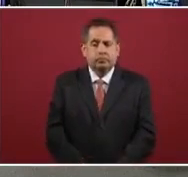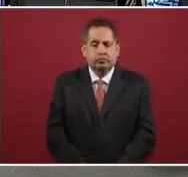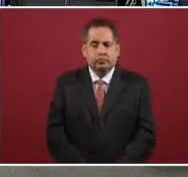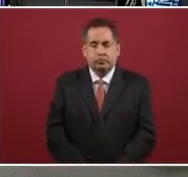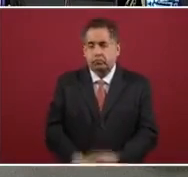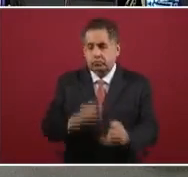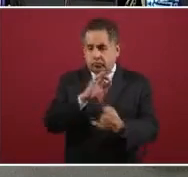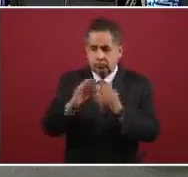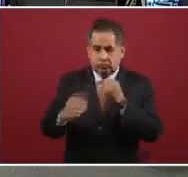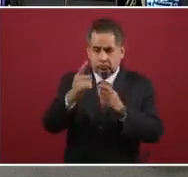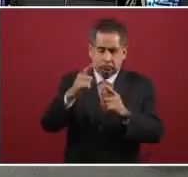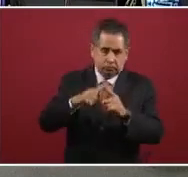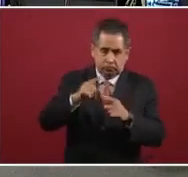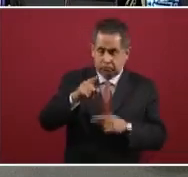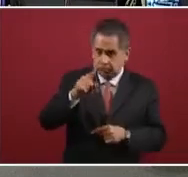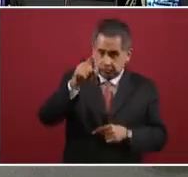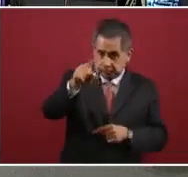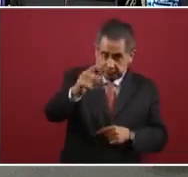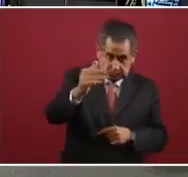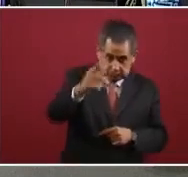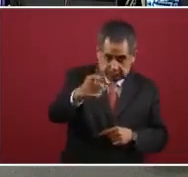con una más. Allá, la compañera.